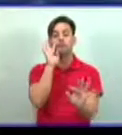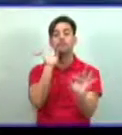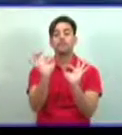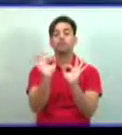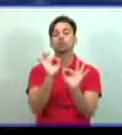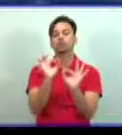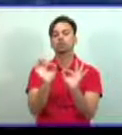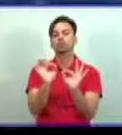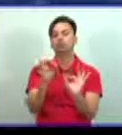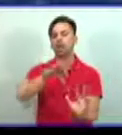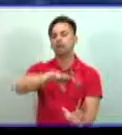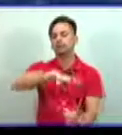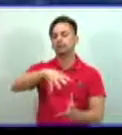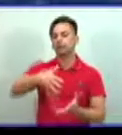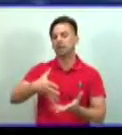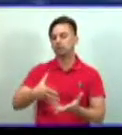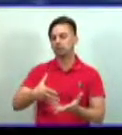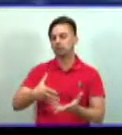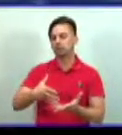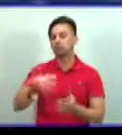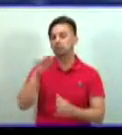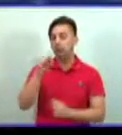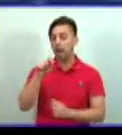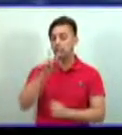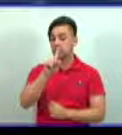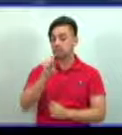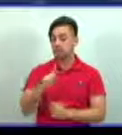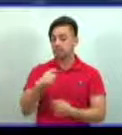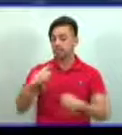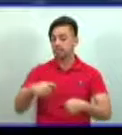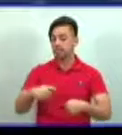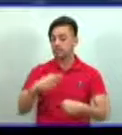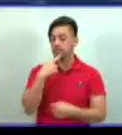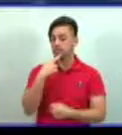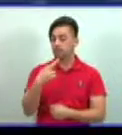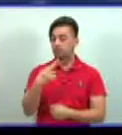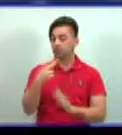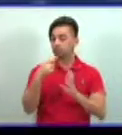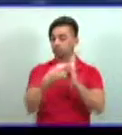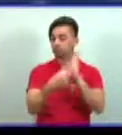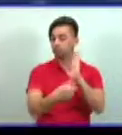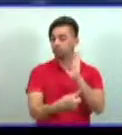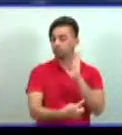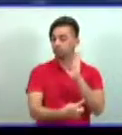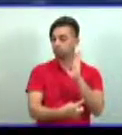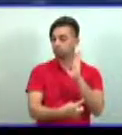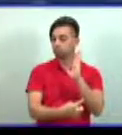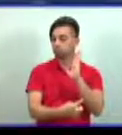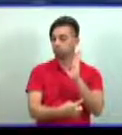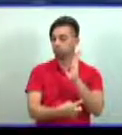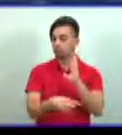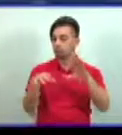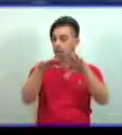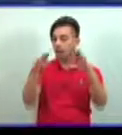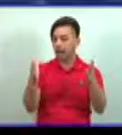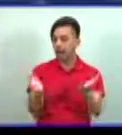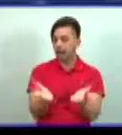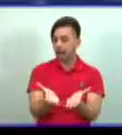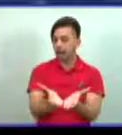Esa es una interrogante que debes responder a partir de esos elementos que caracterizan a la atmósfera y que ya